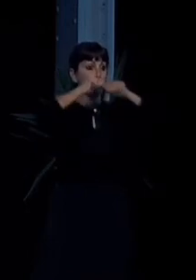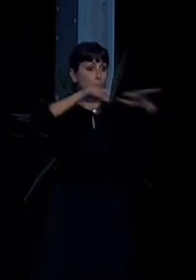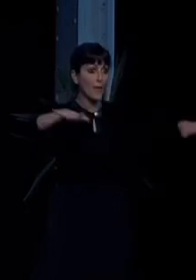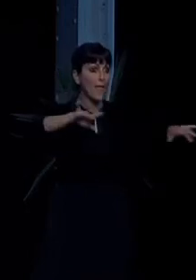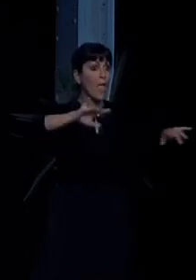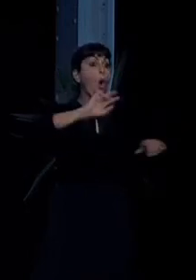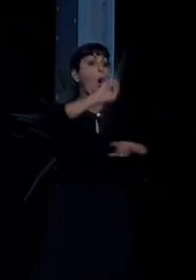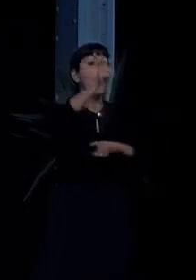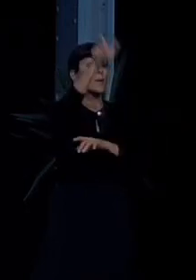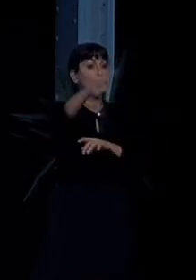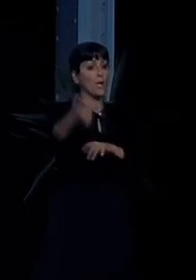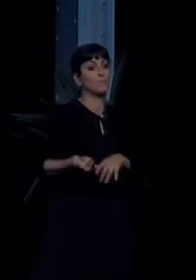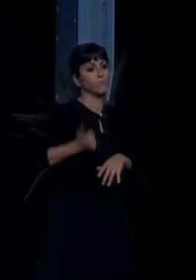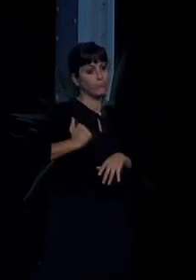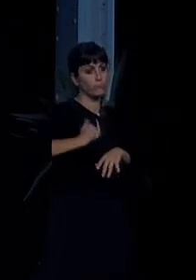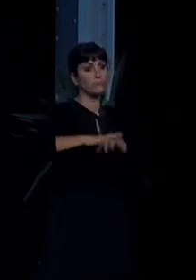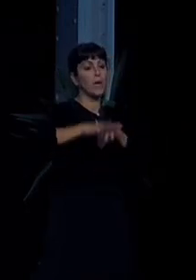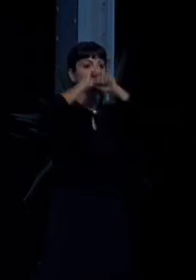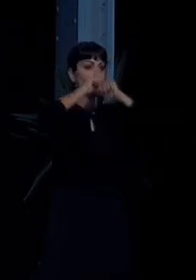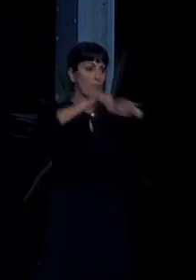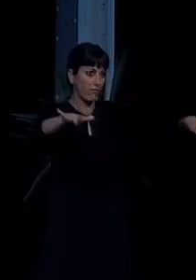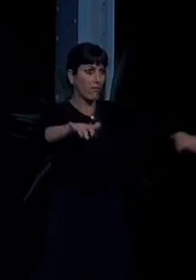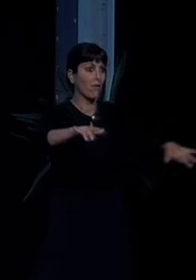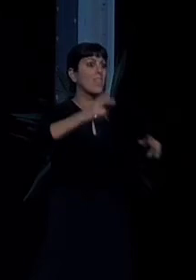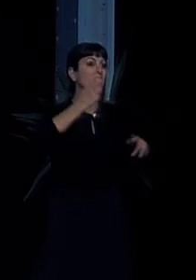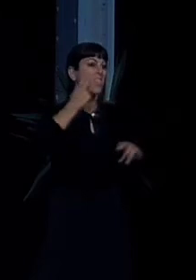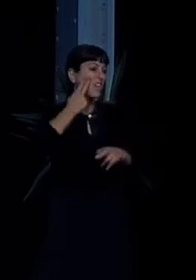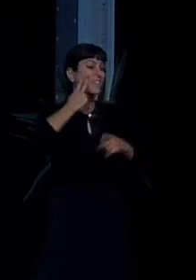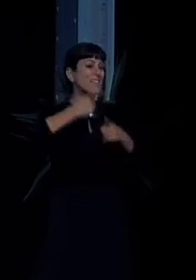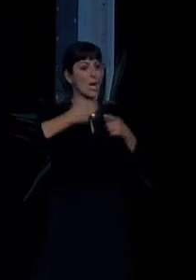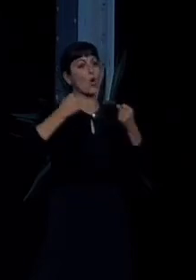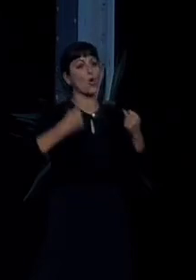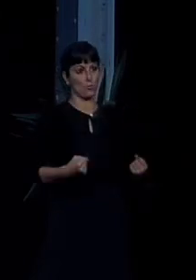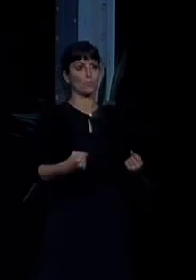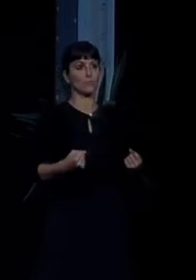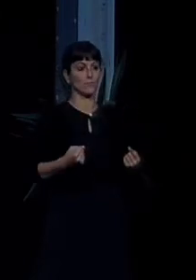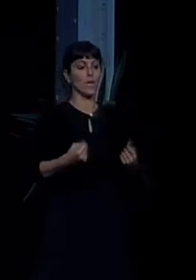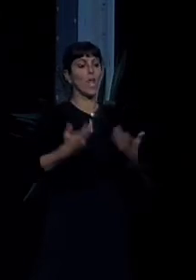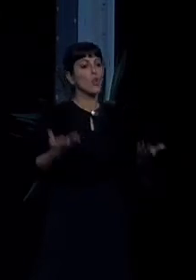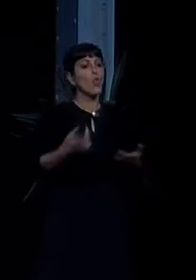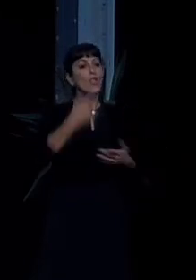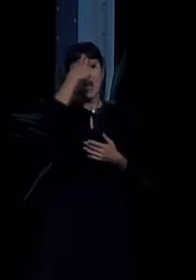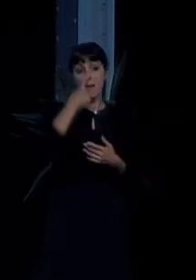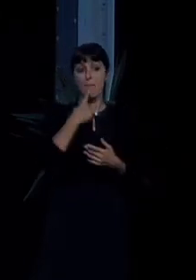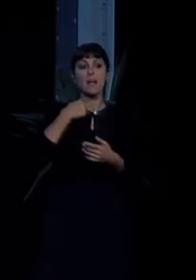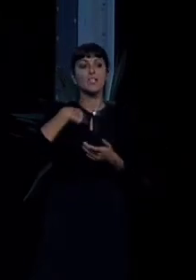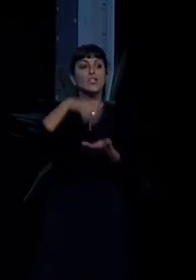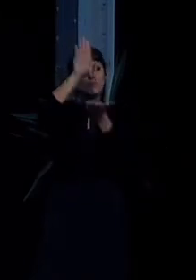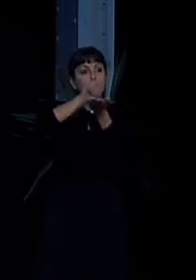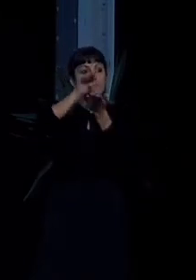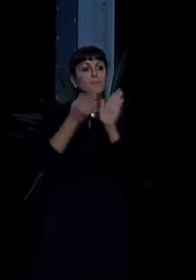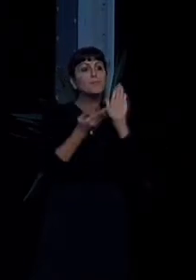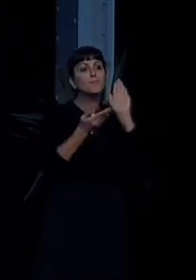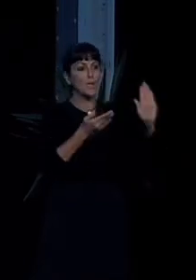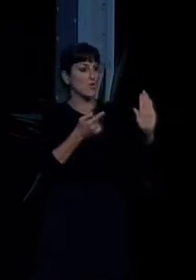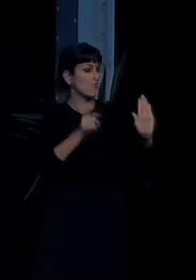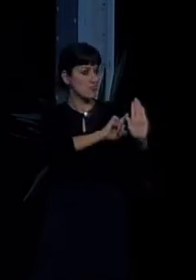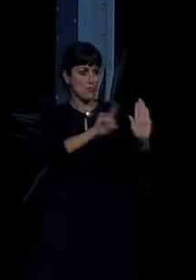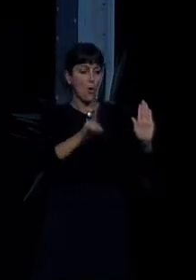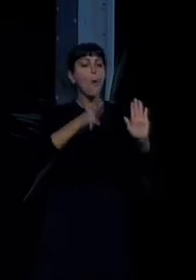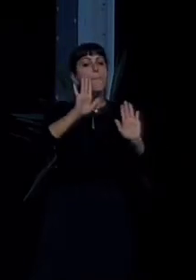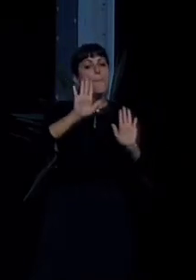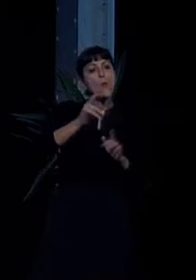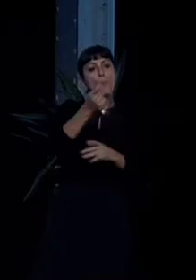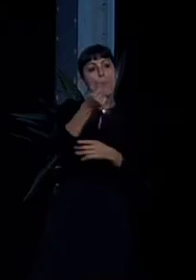reproducir terror sexual, ¿no? Entonces, no he puesto imágenes de Alcácer, pero sí, bueno, como es un poco el tronco de mi trabajo,